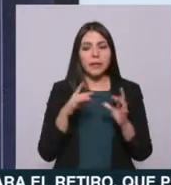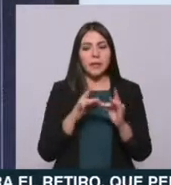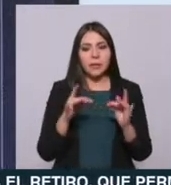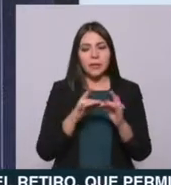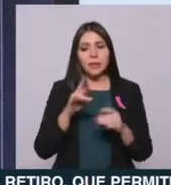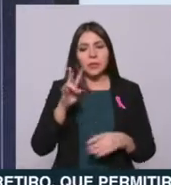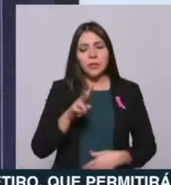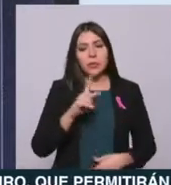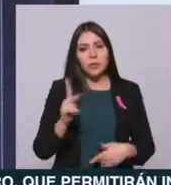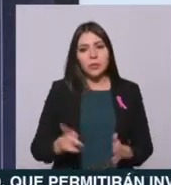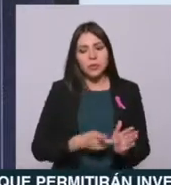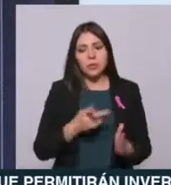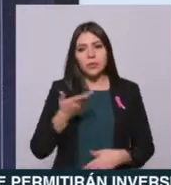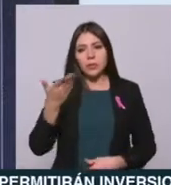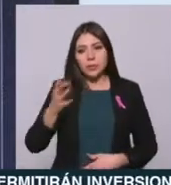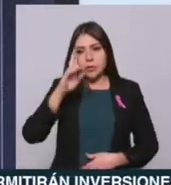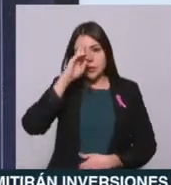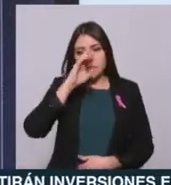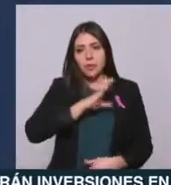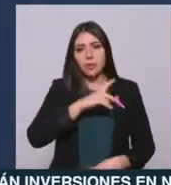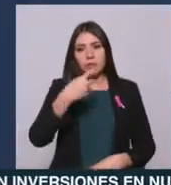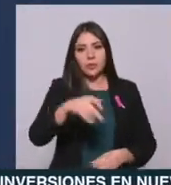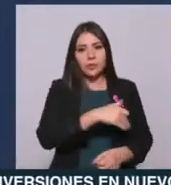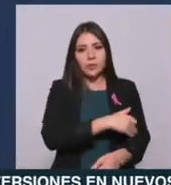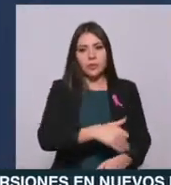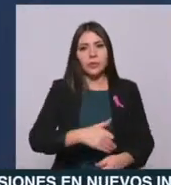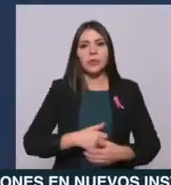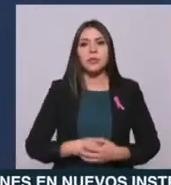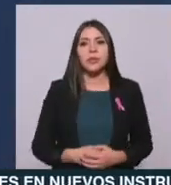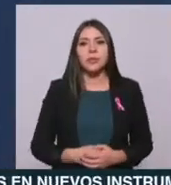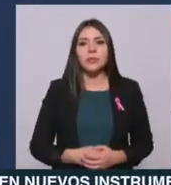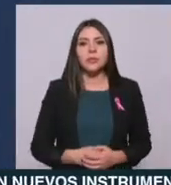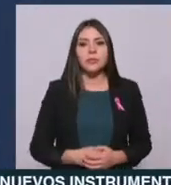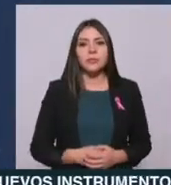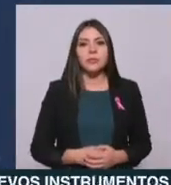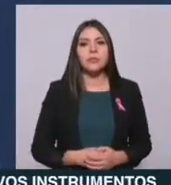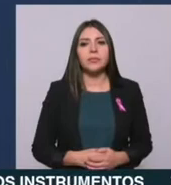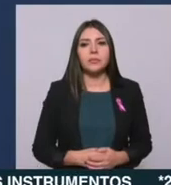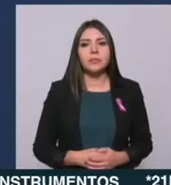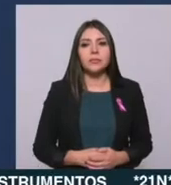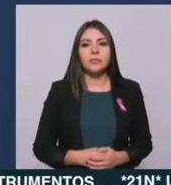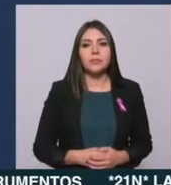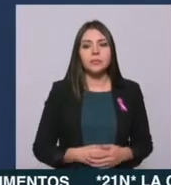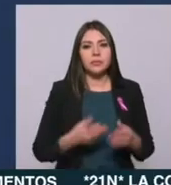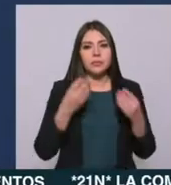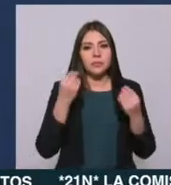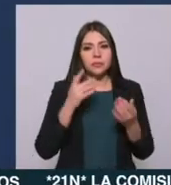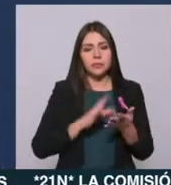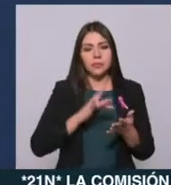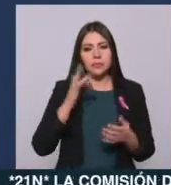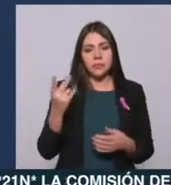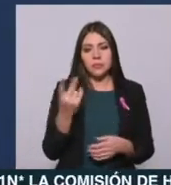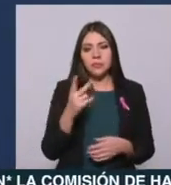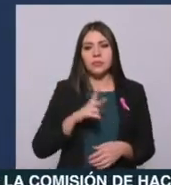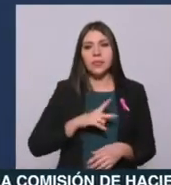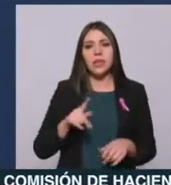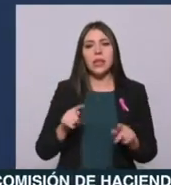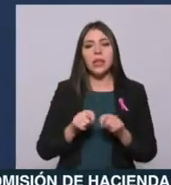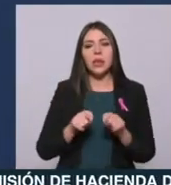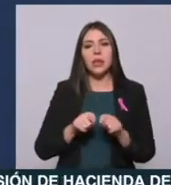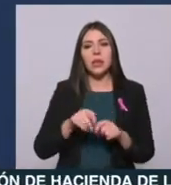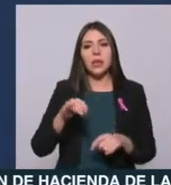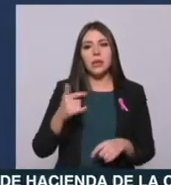supuesto reiterándole todo nuestro respeto y cariño para su familia. Muchas gracias a los dos. Realmente mi tío Miguel León Portilla era